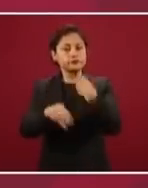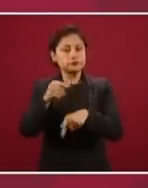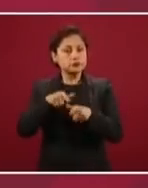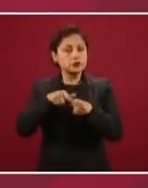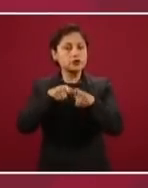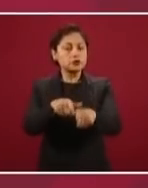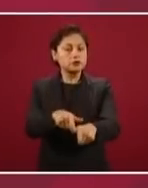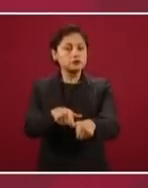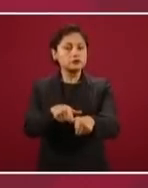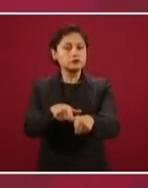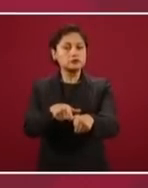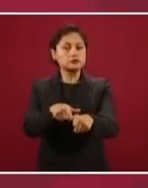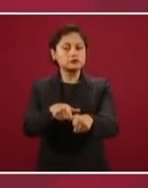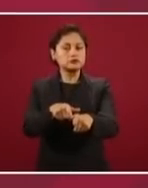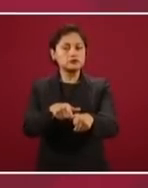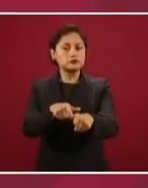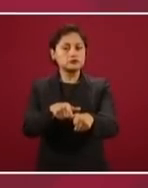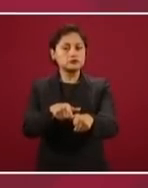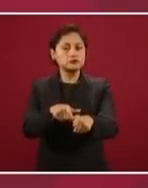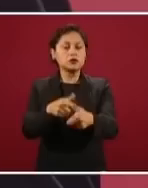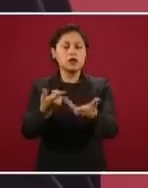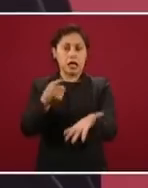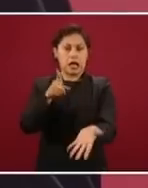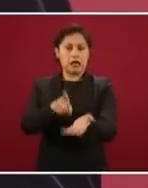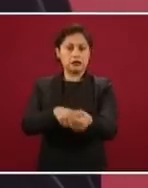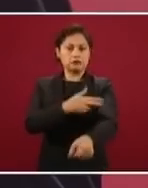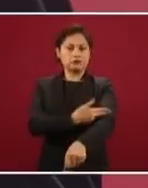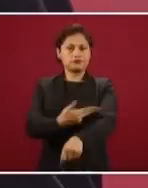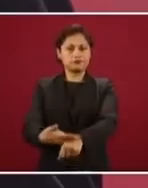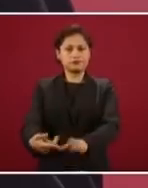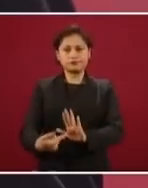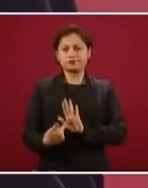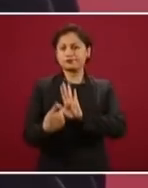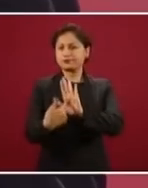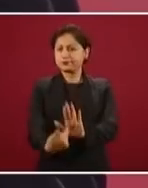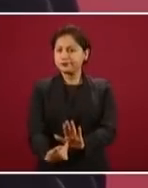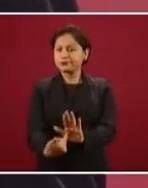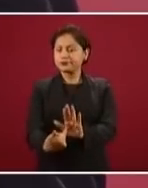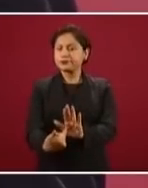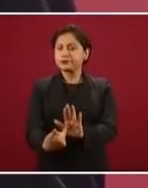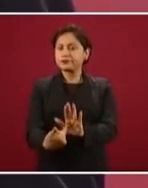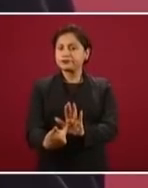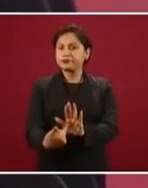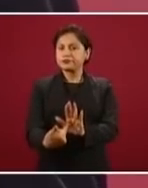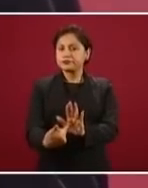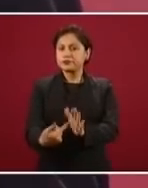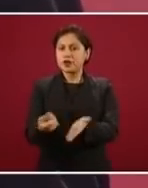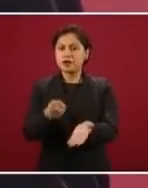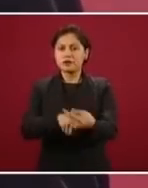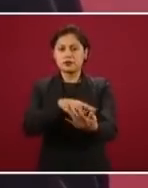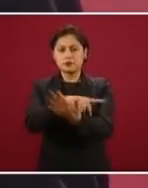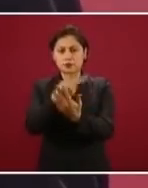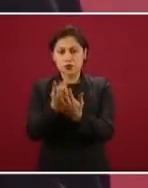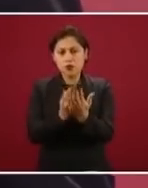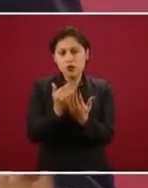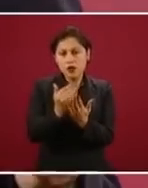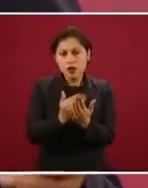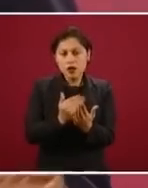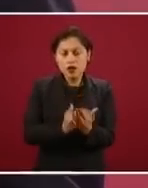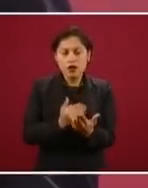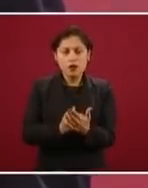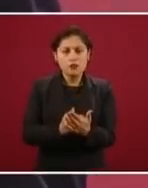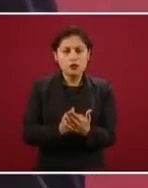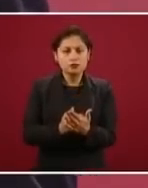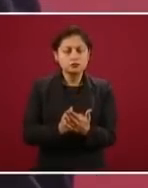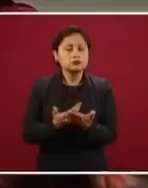da honestidad tiene el manejo de programas entonces eso es